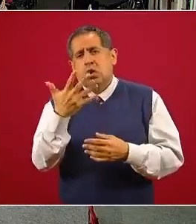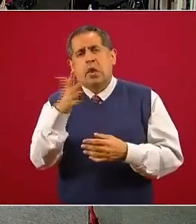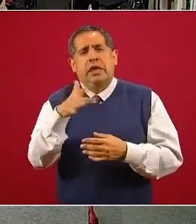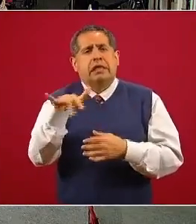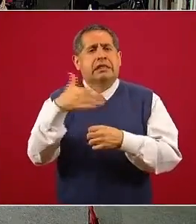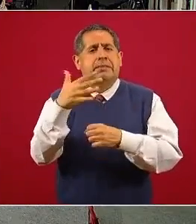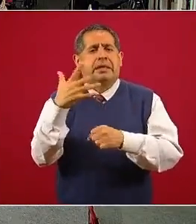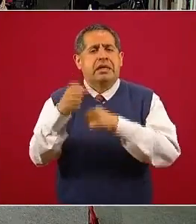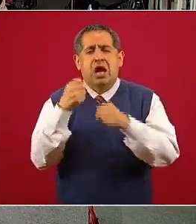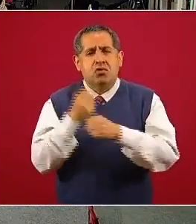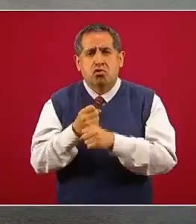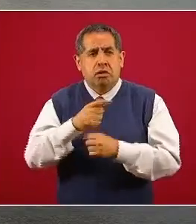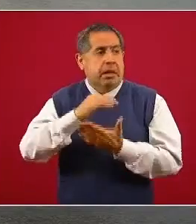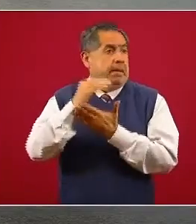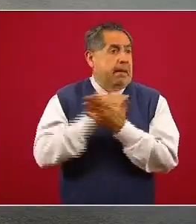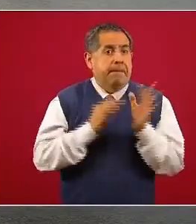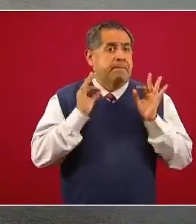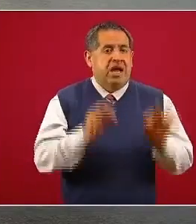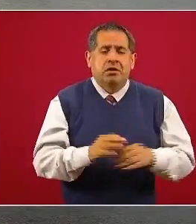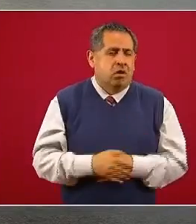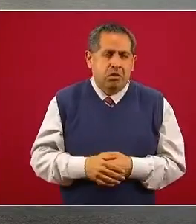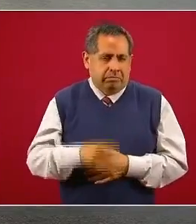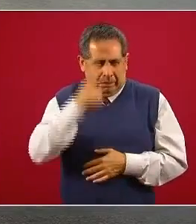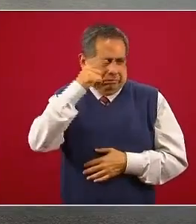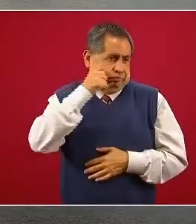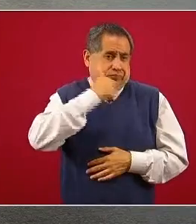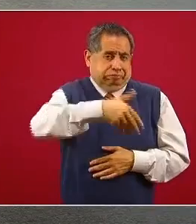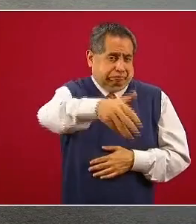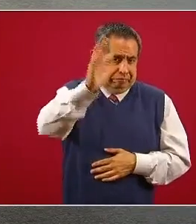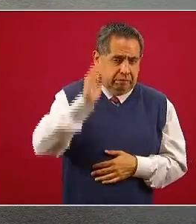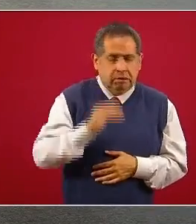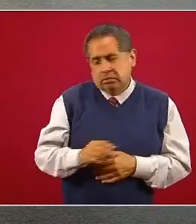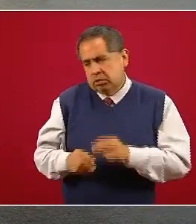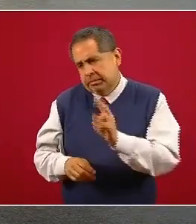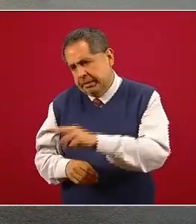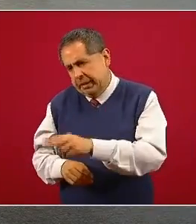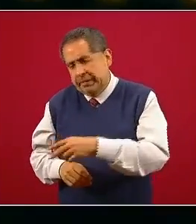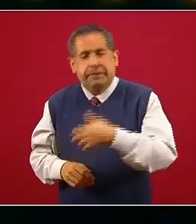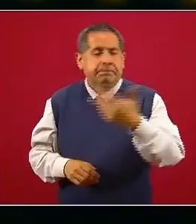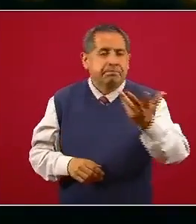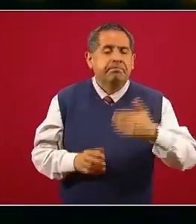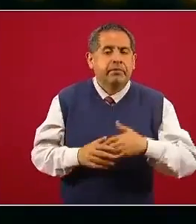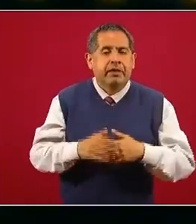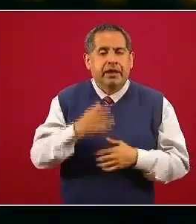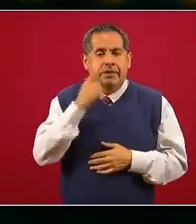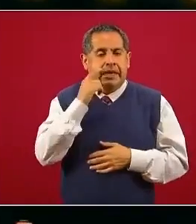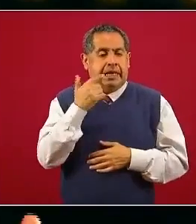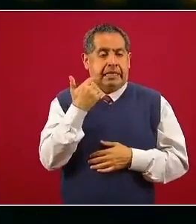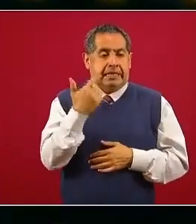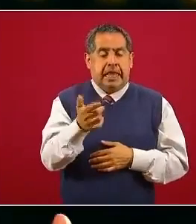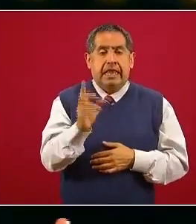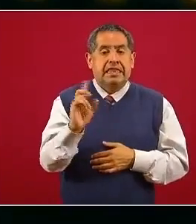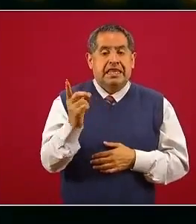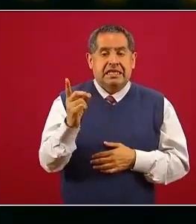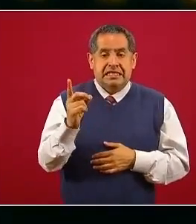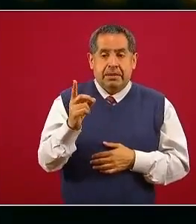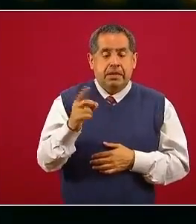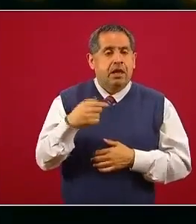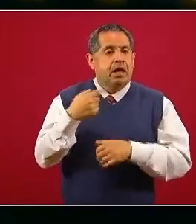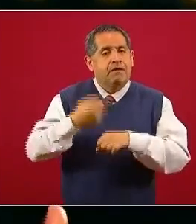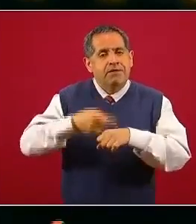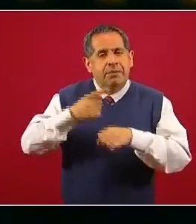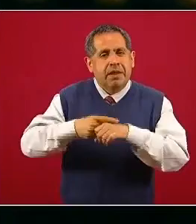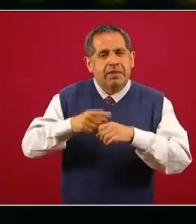años, doctor. Es correcto. Esto va para largo y en diciembre viene el problema de la